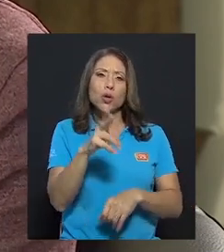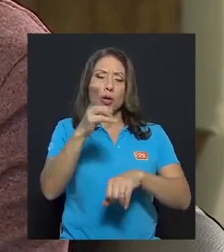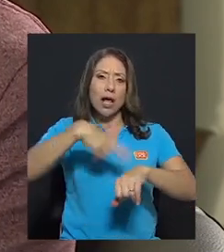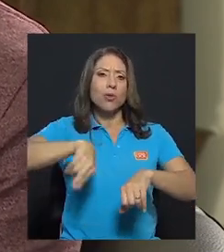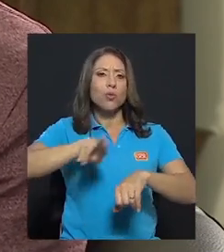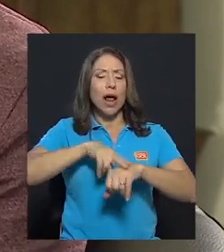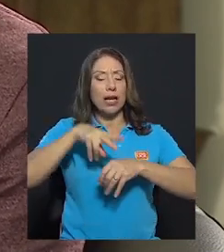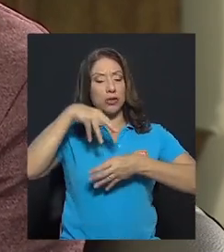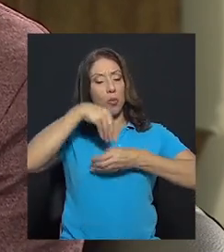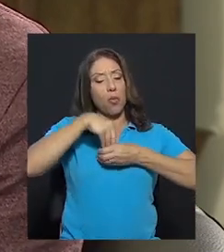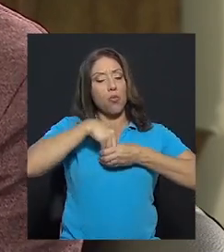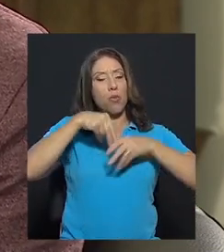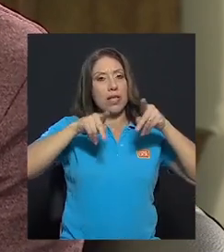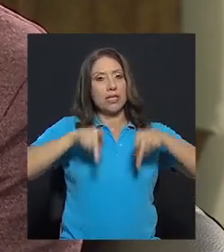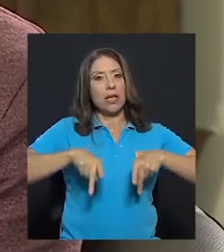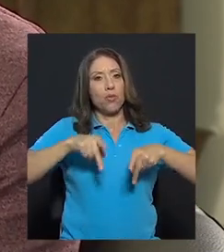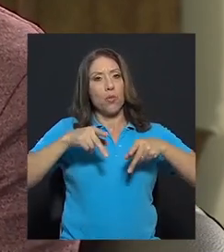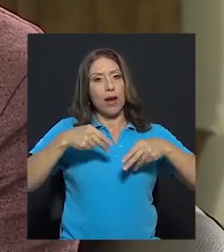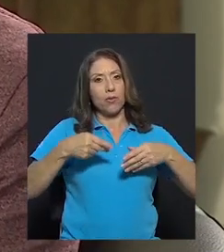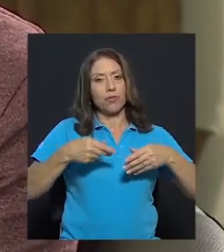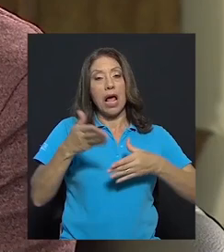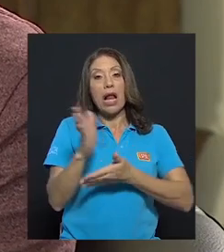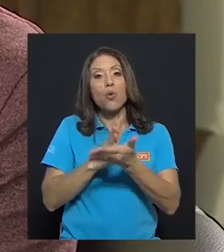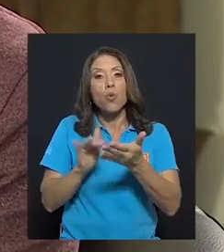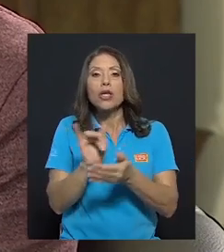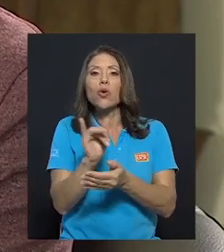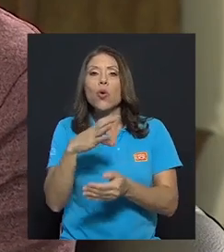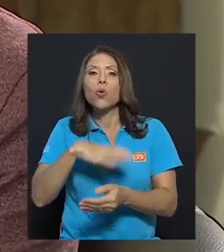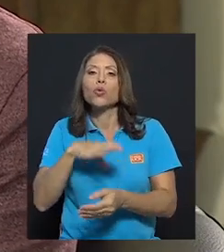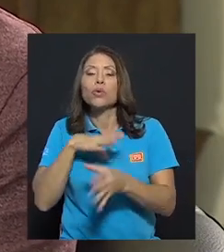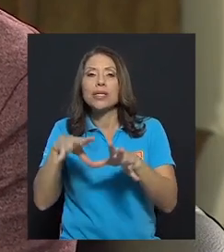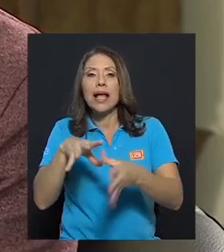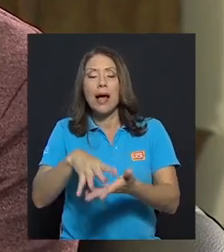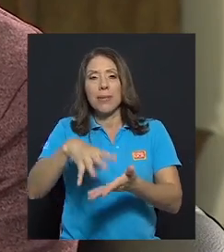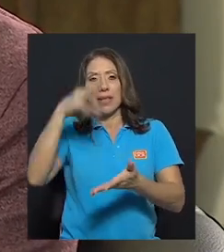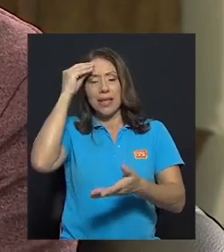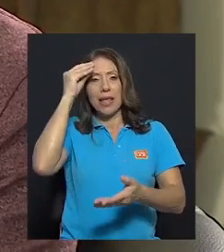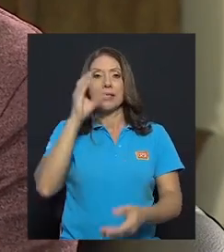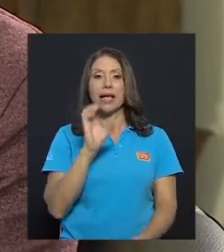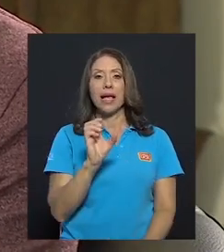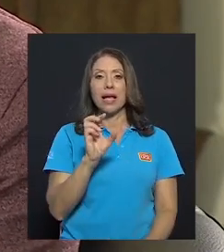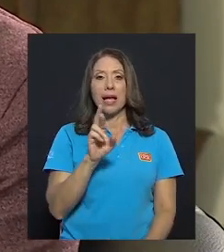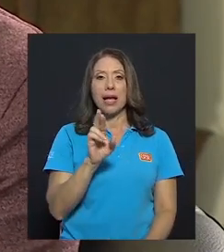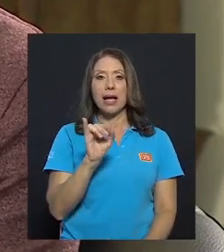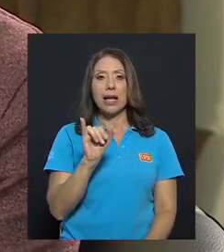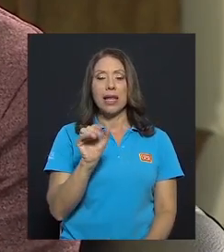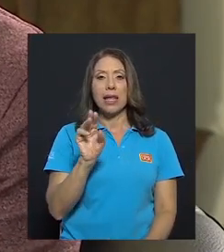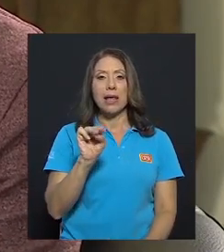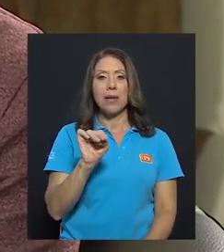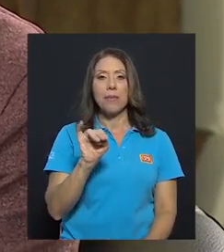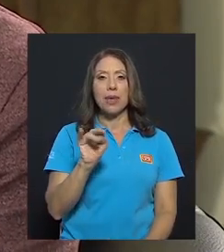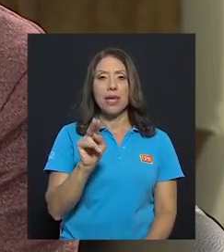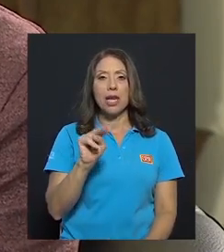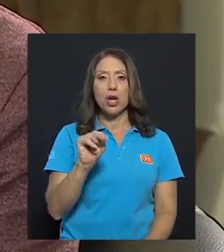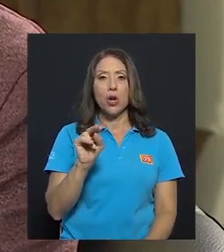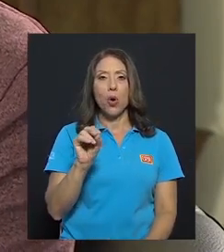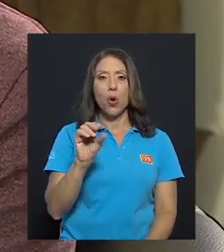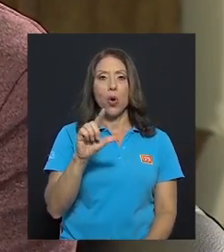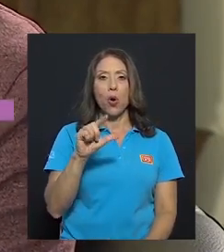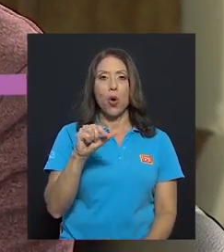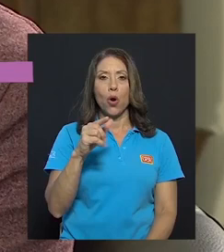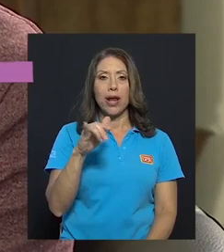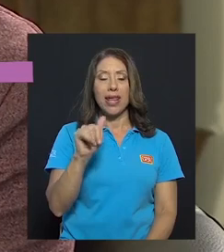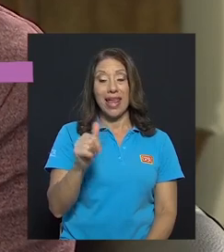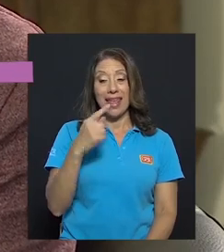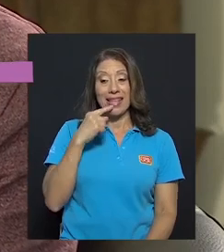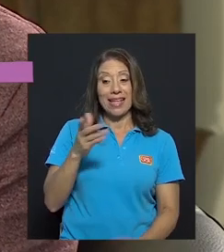vez naturales al ser humano, sino que son conductas aprendidas. La criminología sí es clara en que en algunos casos las